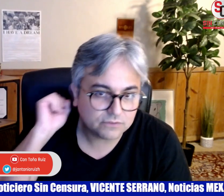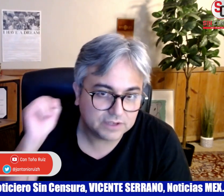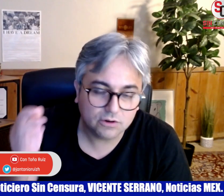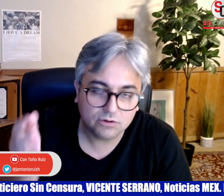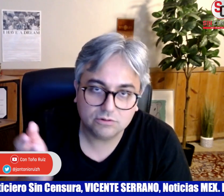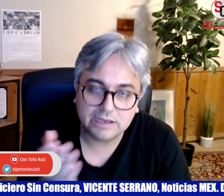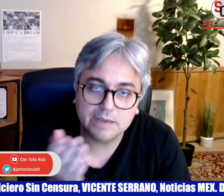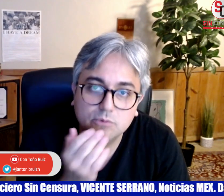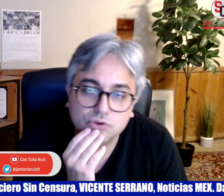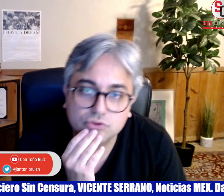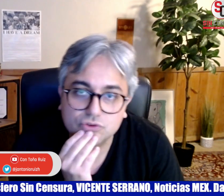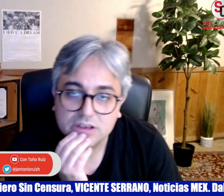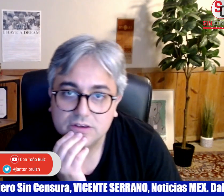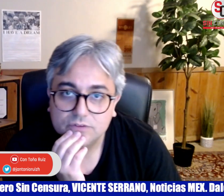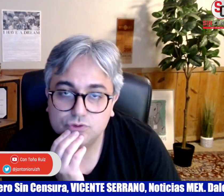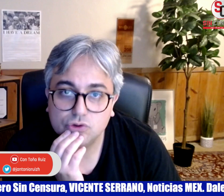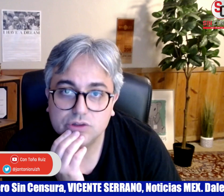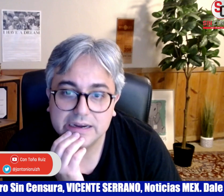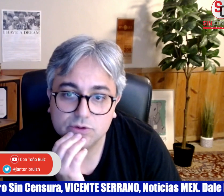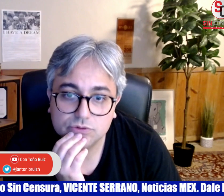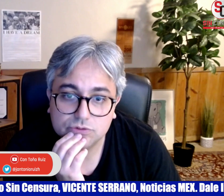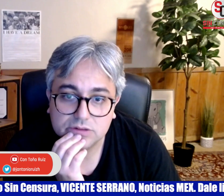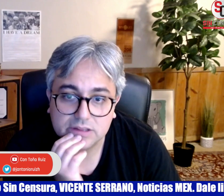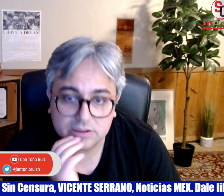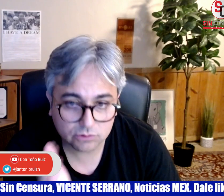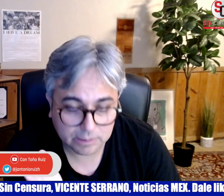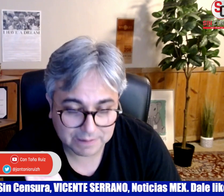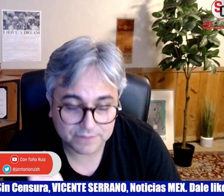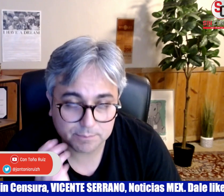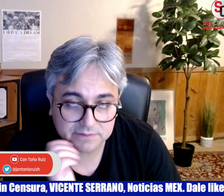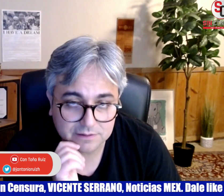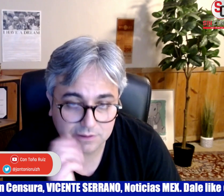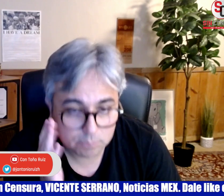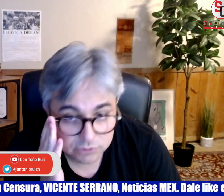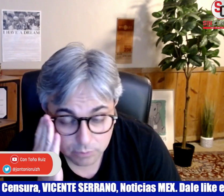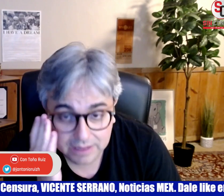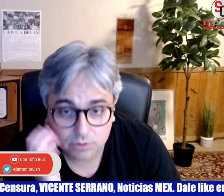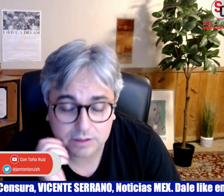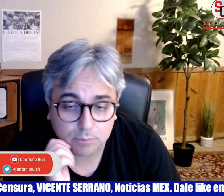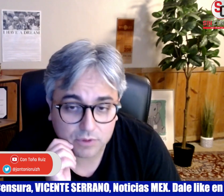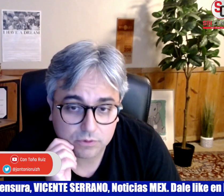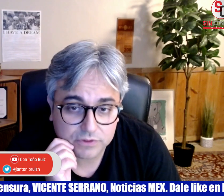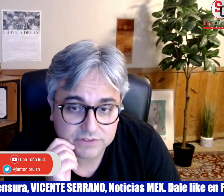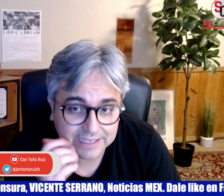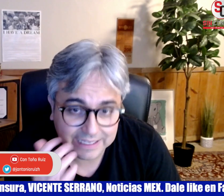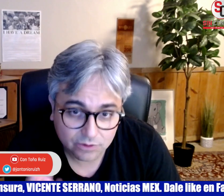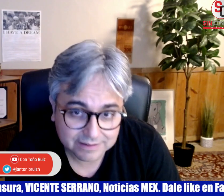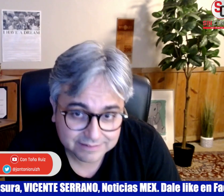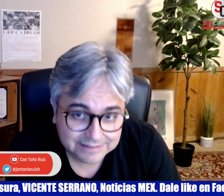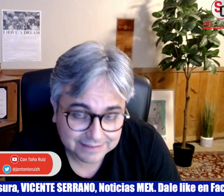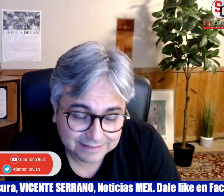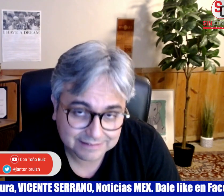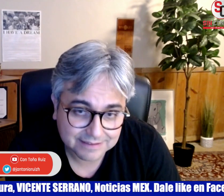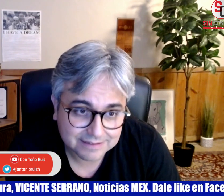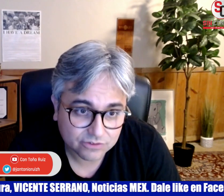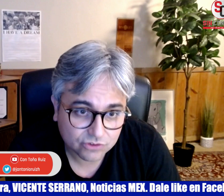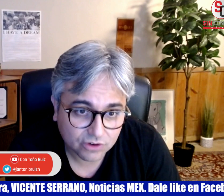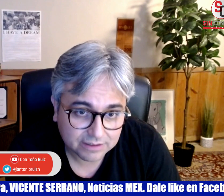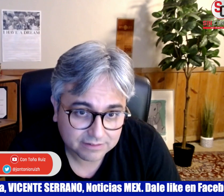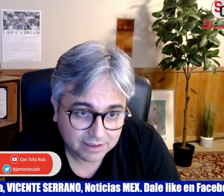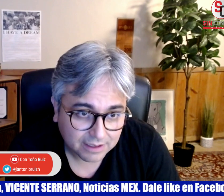¿no? A eso se refiere, ¿no? Hay muchos funcionarios, eso es lo que plantea el presidente López Obrador del Poder Judicial, que no resisten